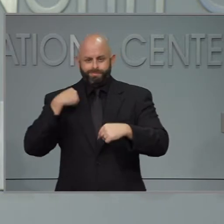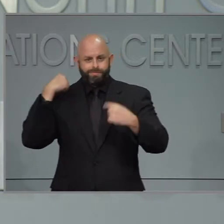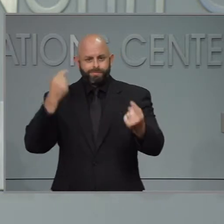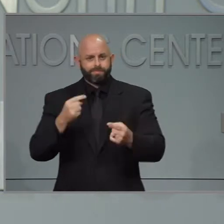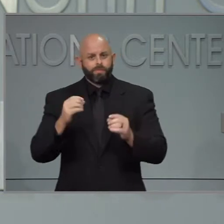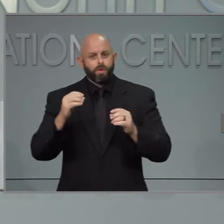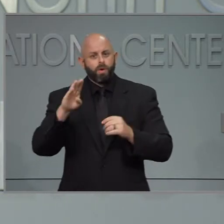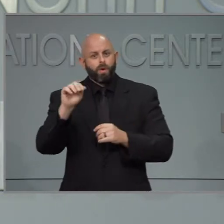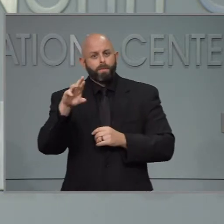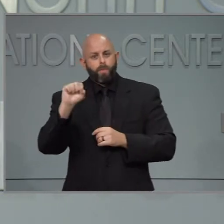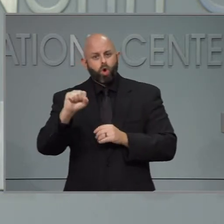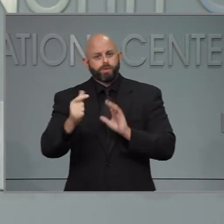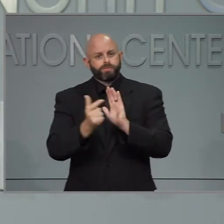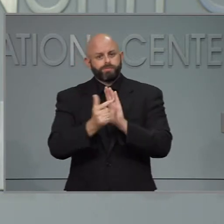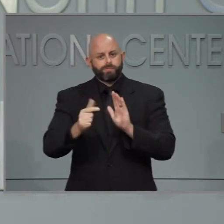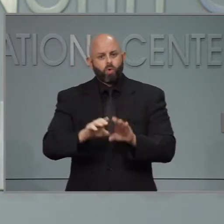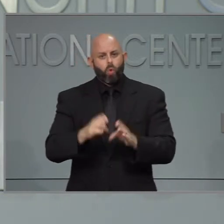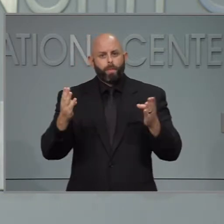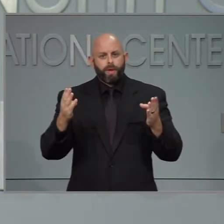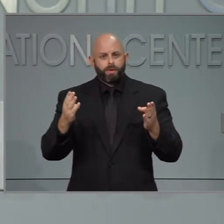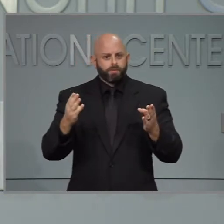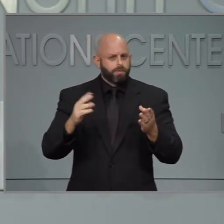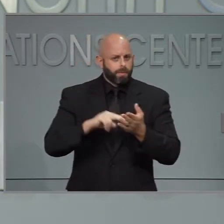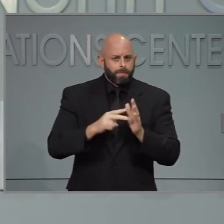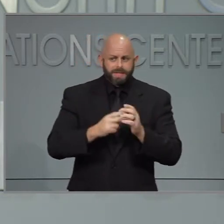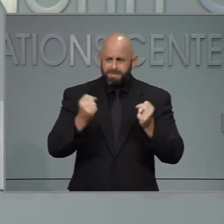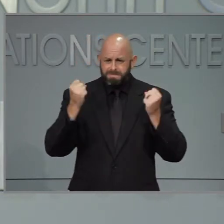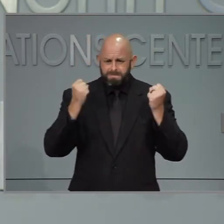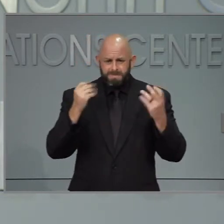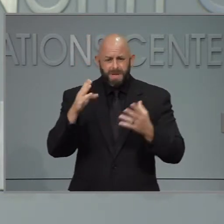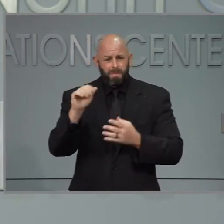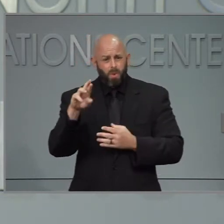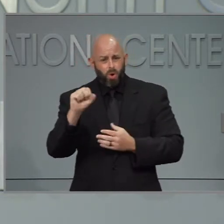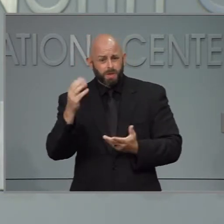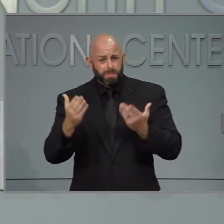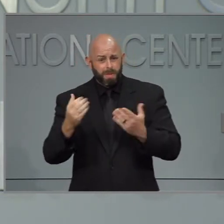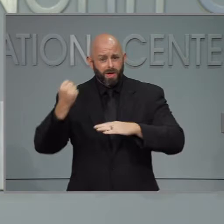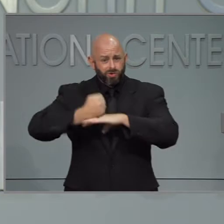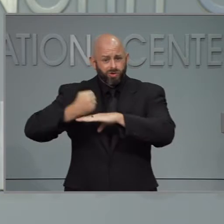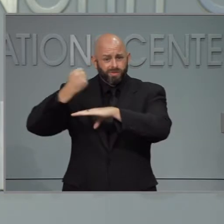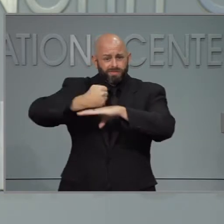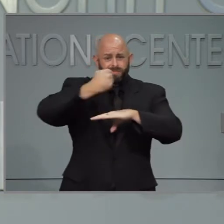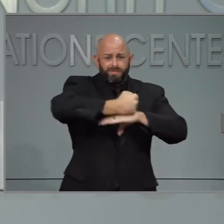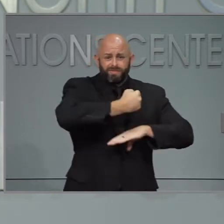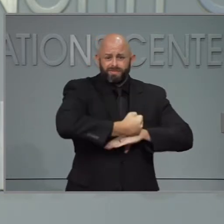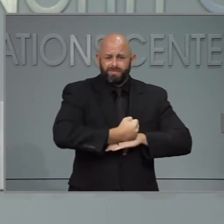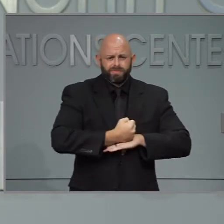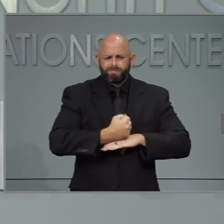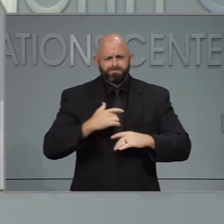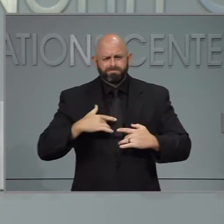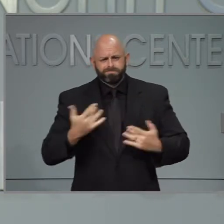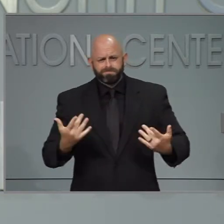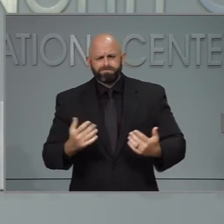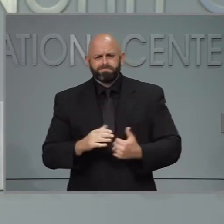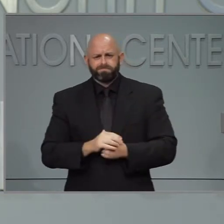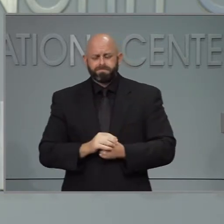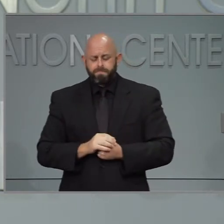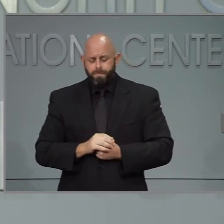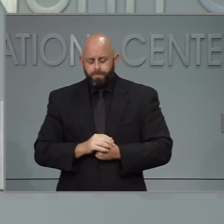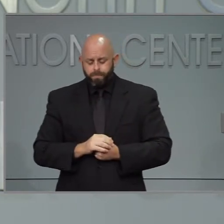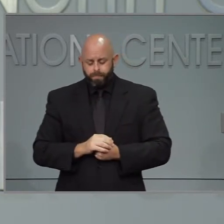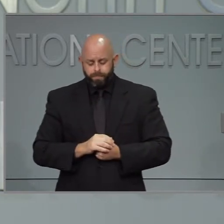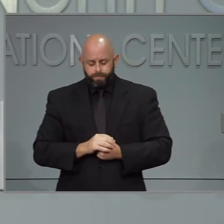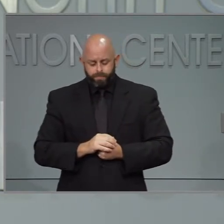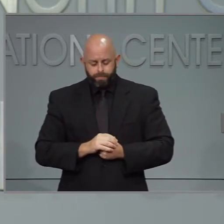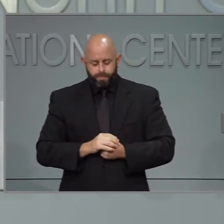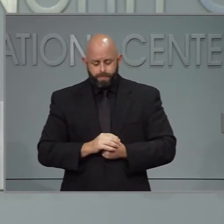dueños de bares que no han podido abrir sus negocios después de 6 meses? Respuesta. Bueno, primero sabemos que